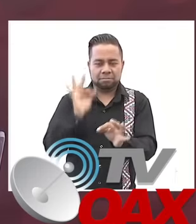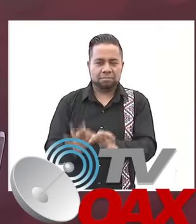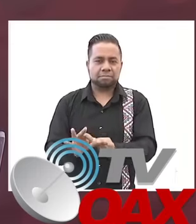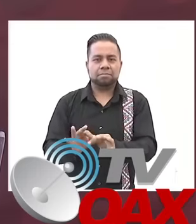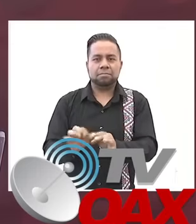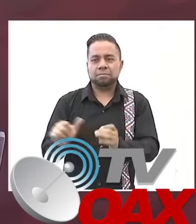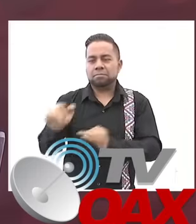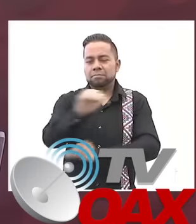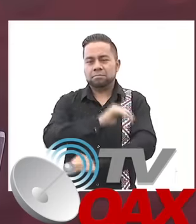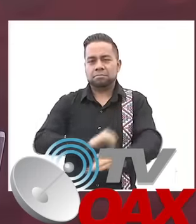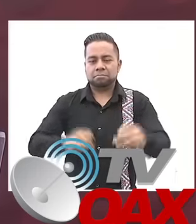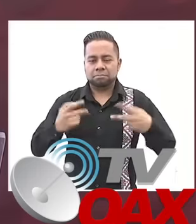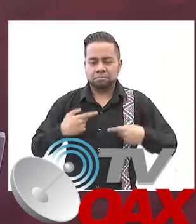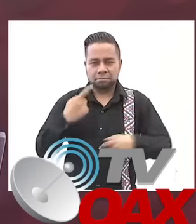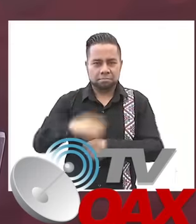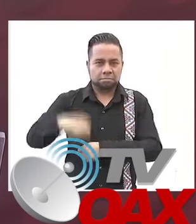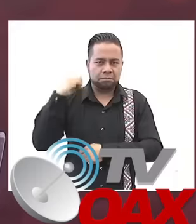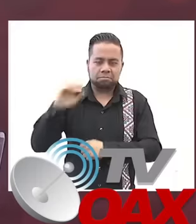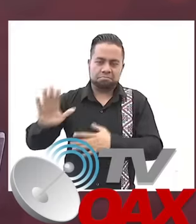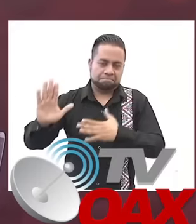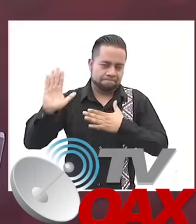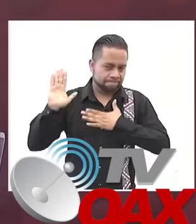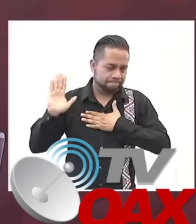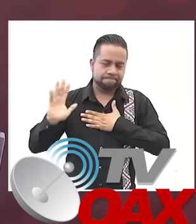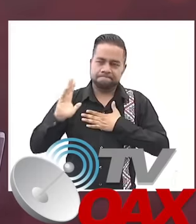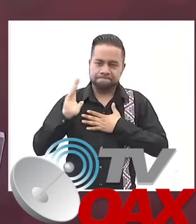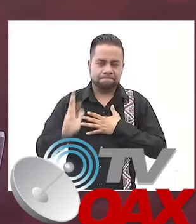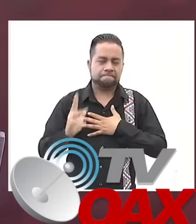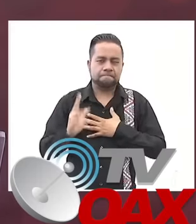le estamos cumpliendo al pueblo de Oaxaca, que